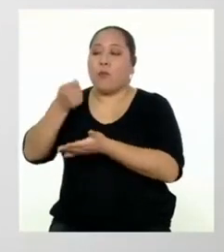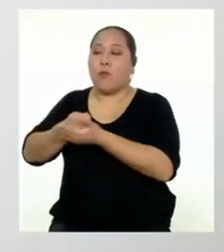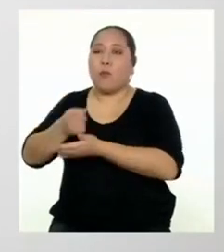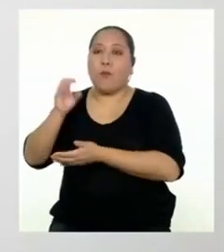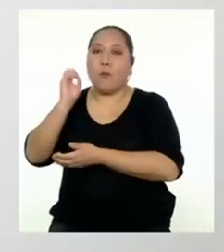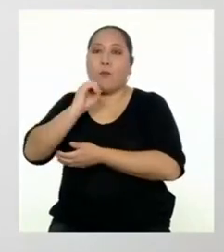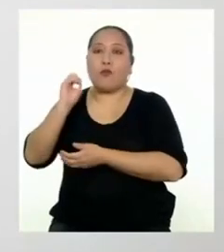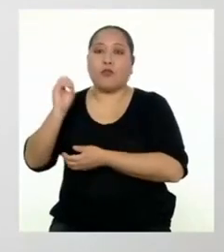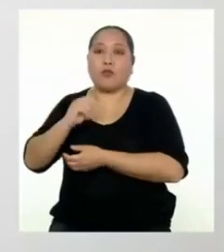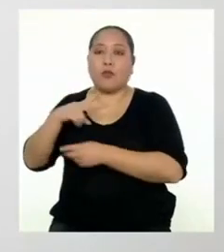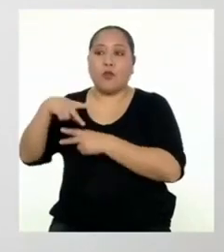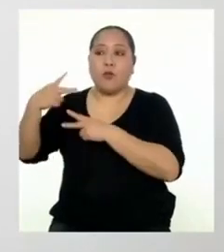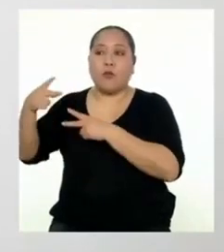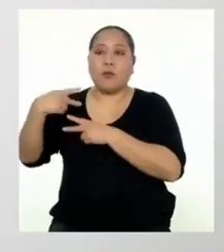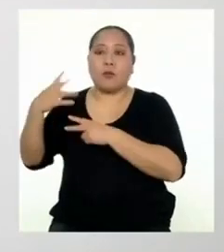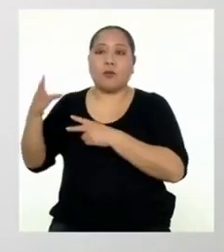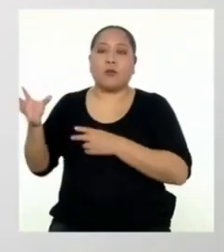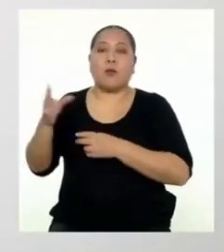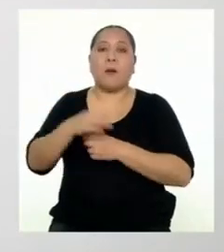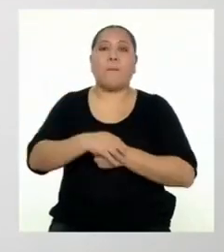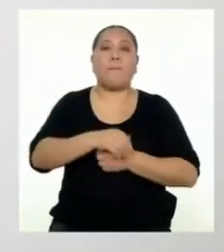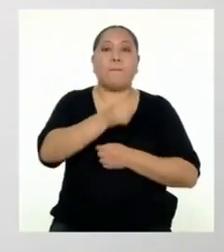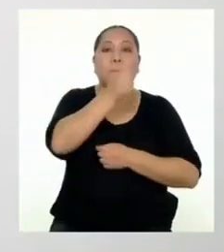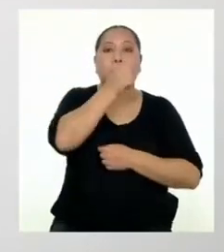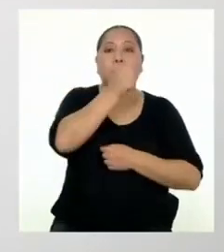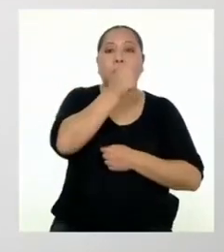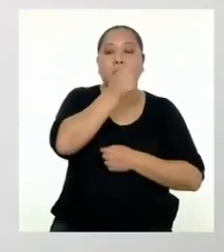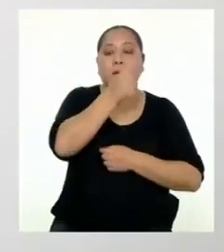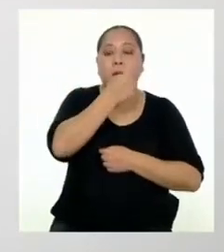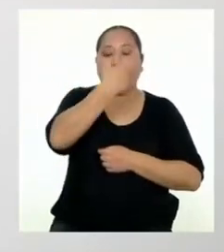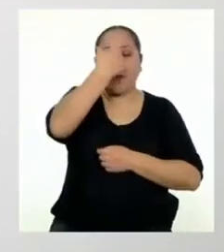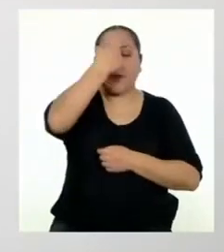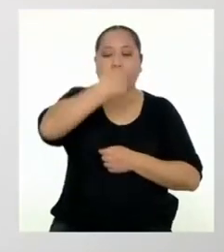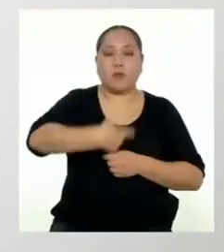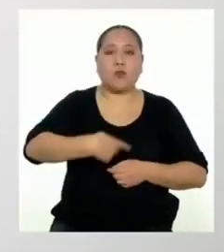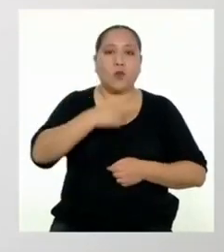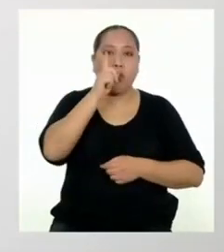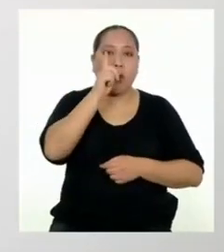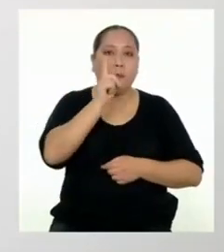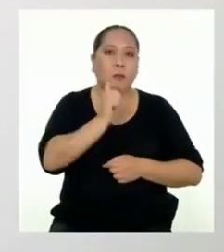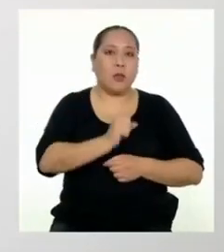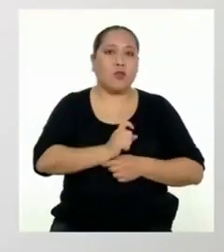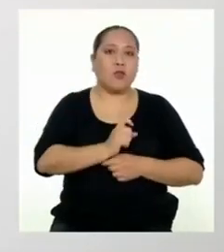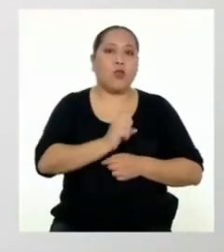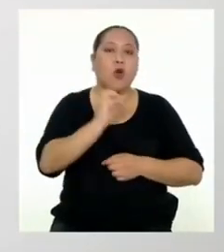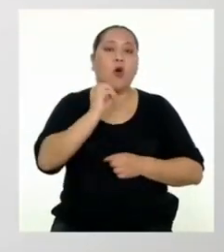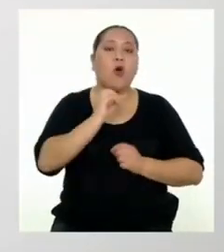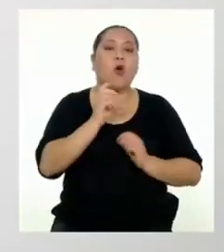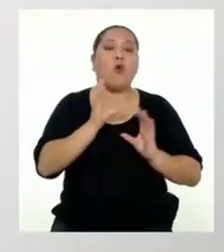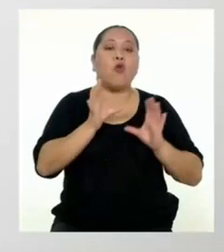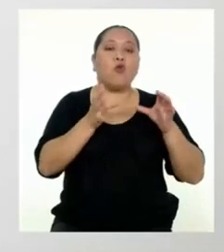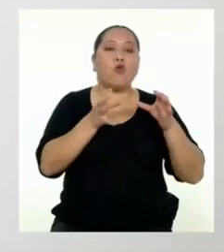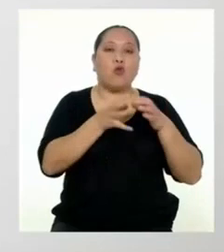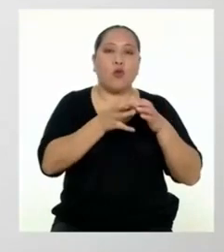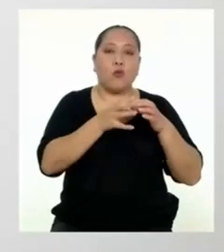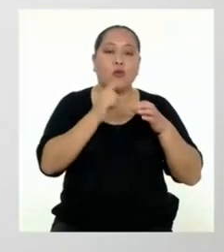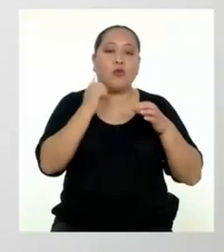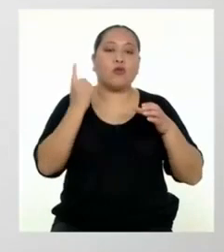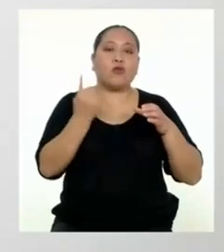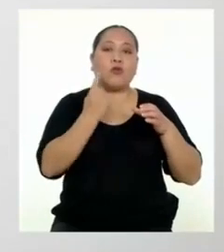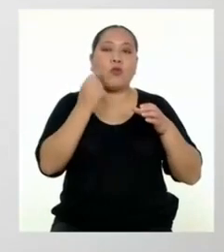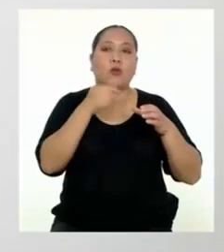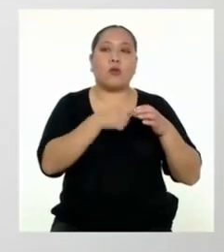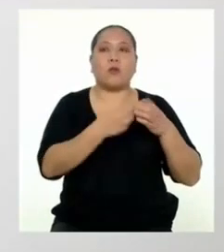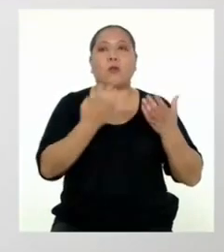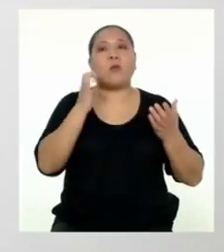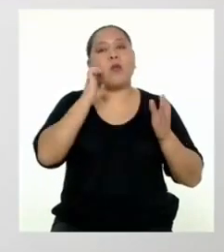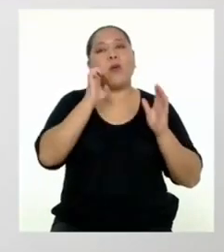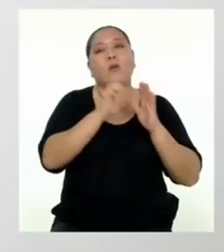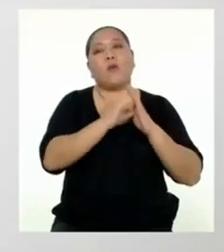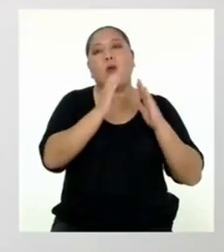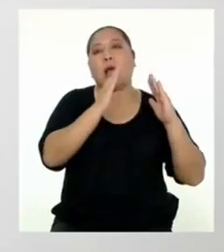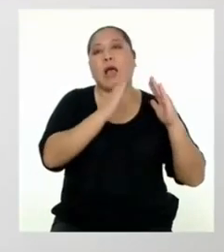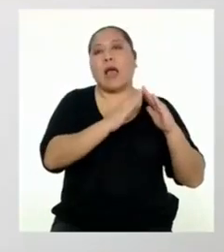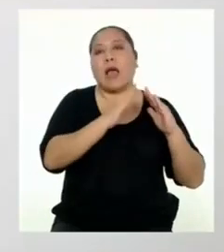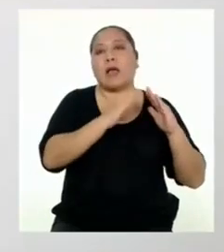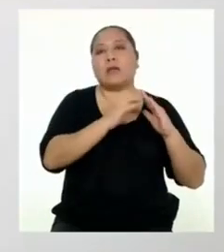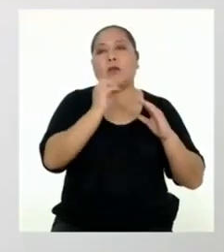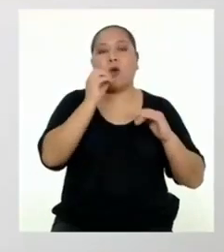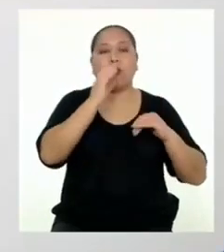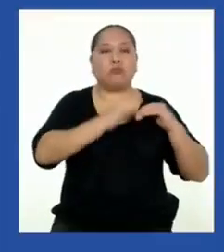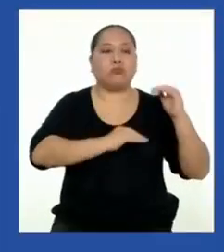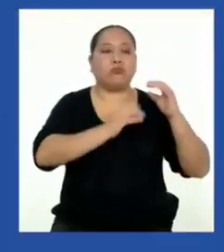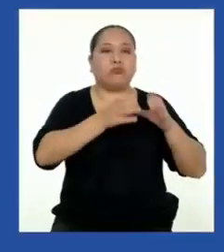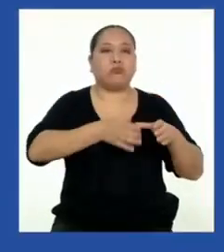Los bienes privados son los que pertenecen a una persona o a un grupo determinado y solo ellos lo utilizan. Por ejemplo, una casa